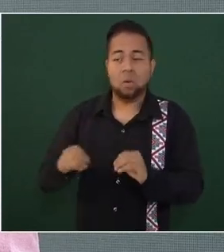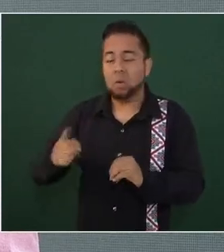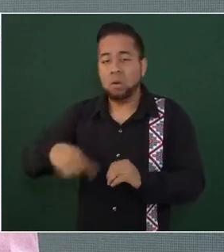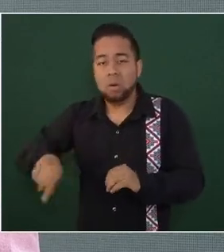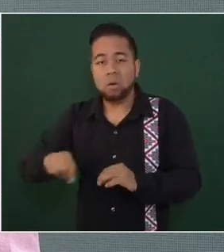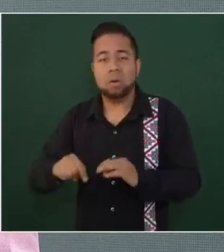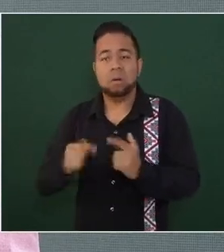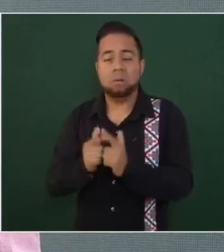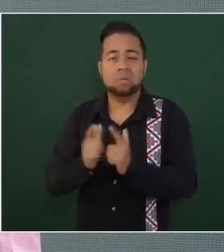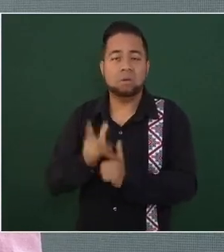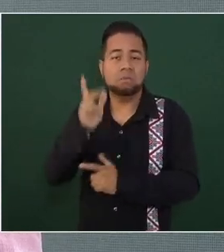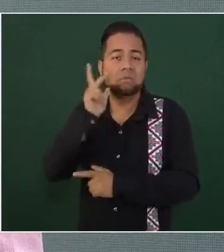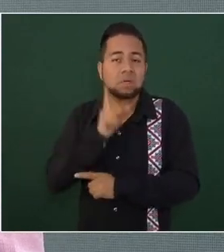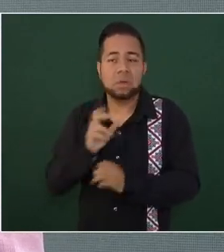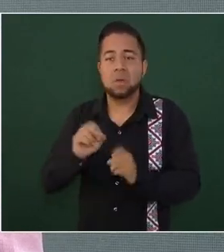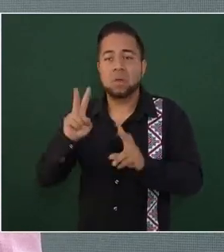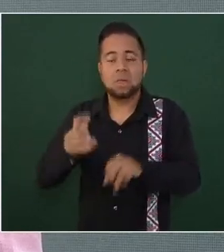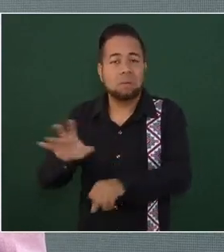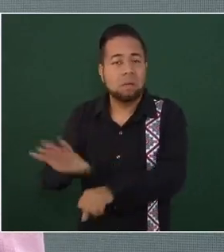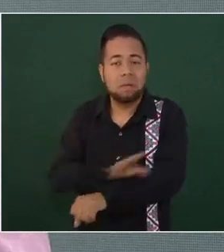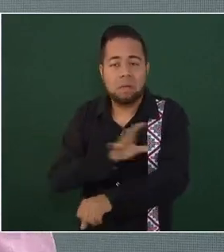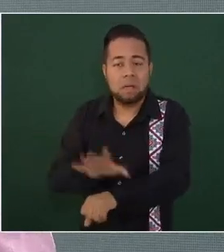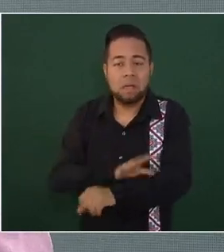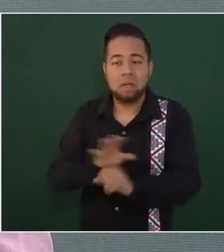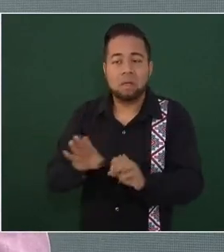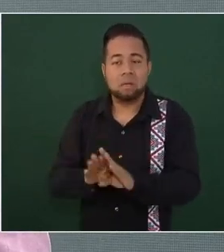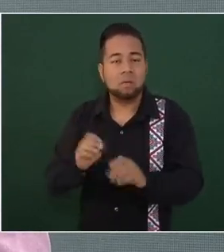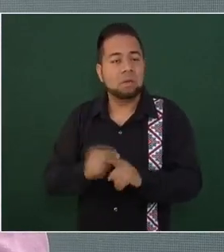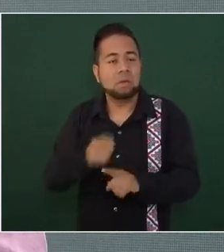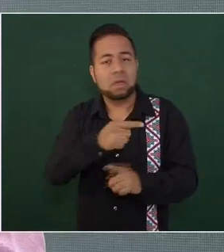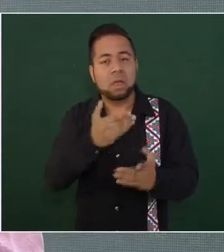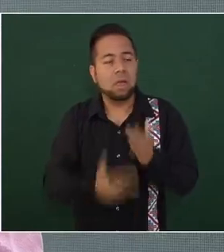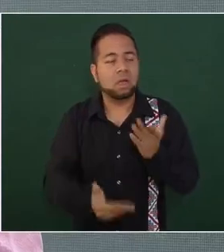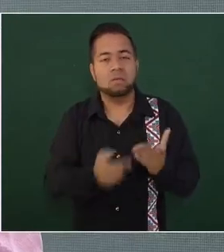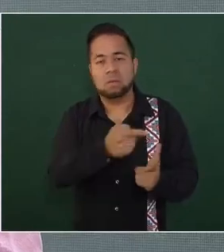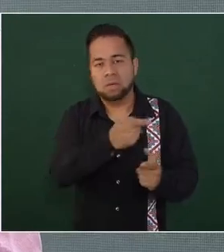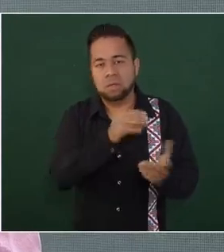petrolero del sector eléctrico como lo hacen los que están